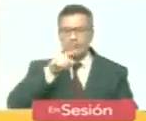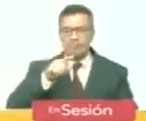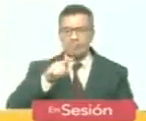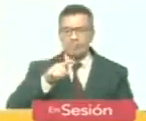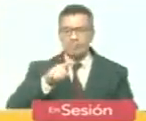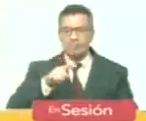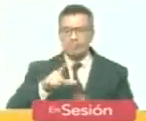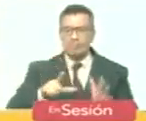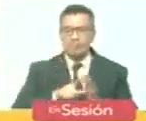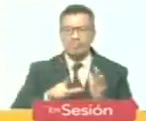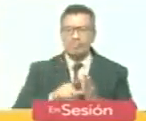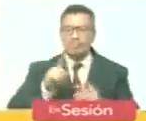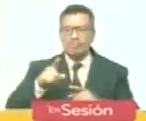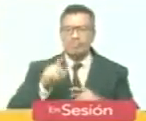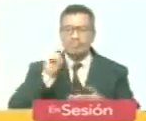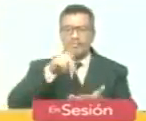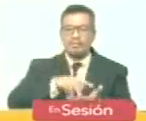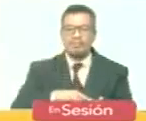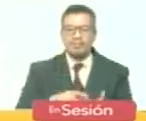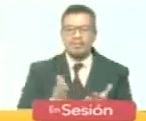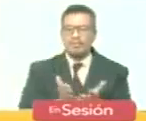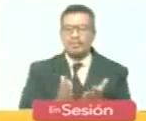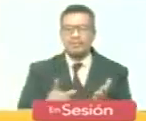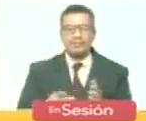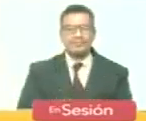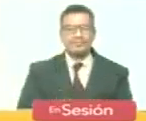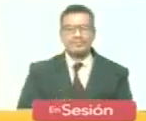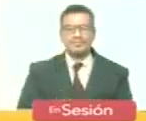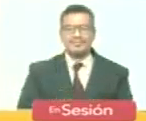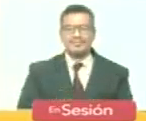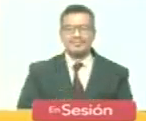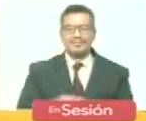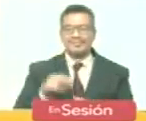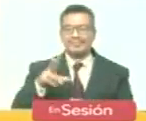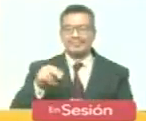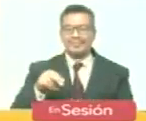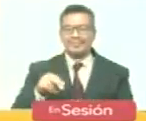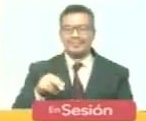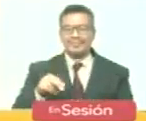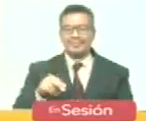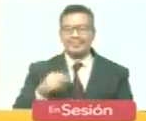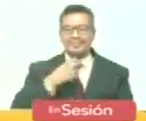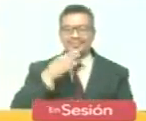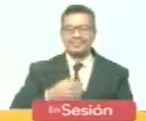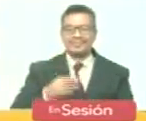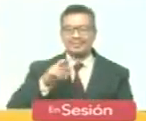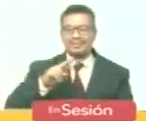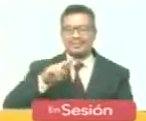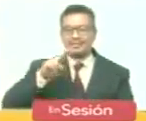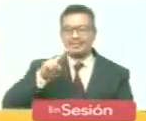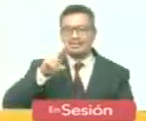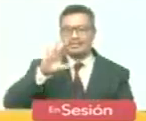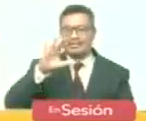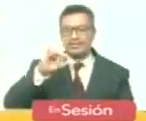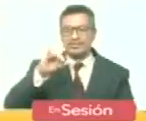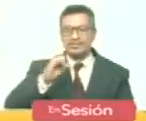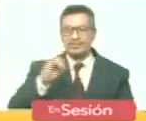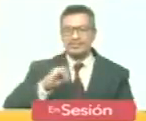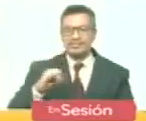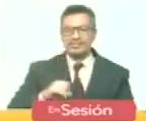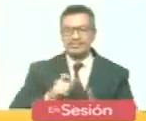era suficiente para entrar a la escuela militar. Pero eso de verdad me repugnó. Y Leonardo Ruiz Pineda señala en el libro